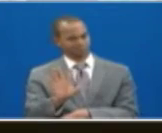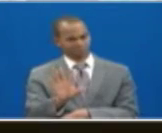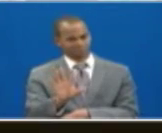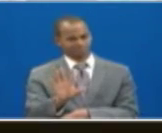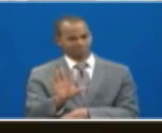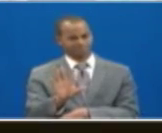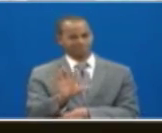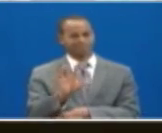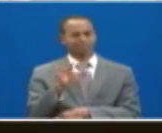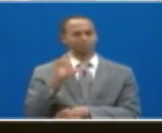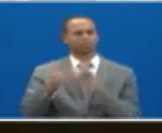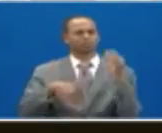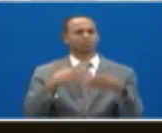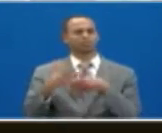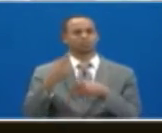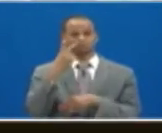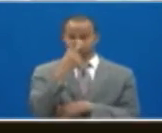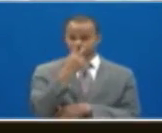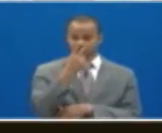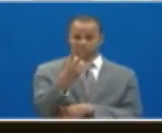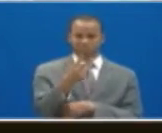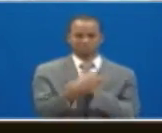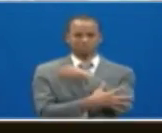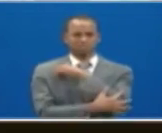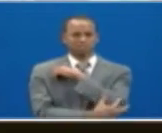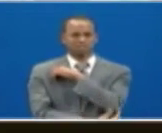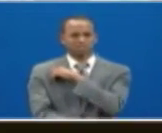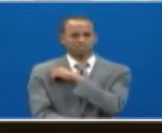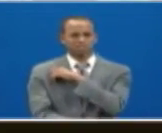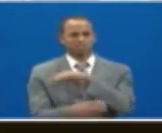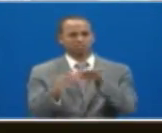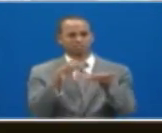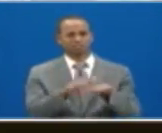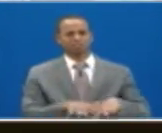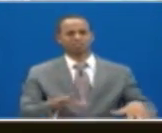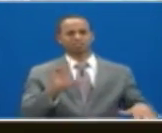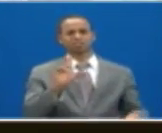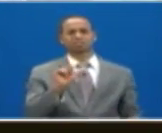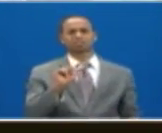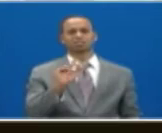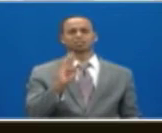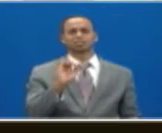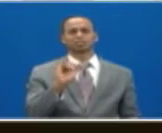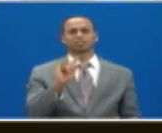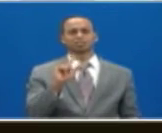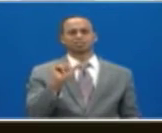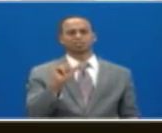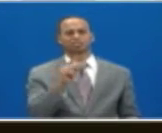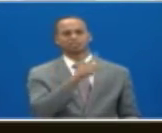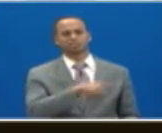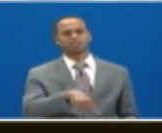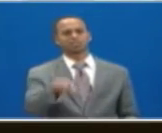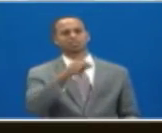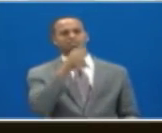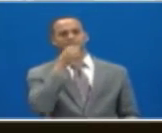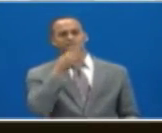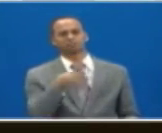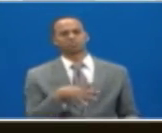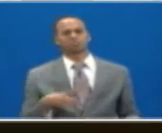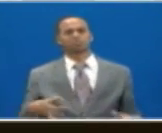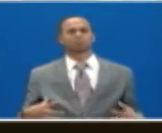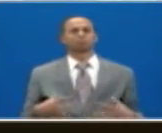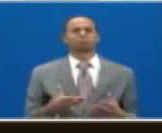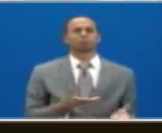embargo, luego cuando yo vi la pobreza que había en La Barquita, cómo sacaban las mujeres a dar a